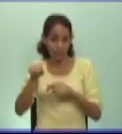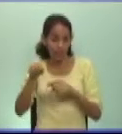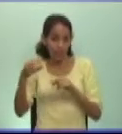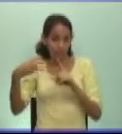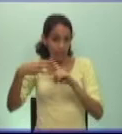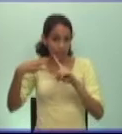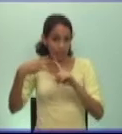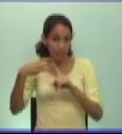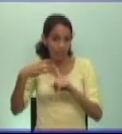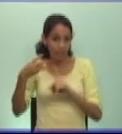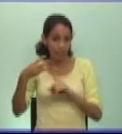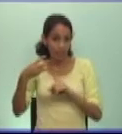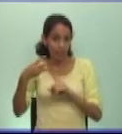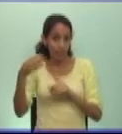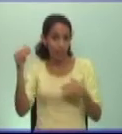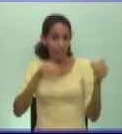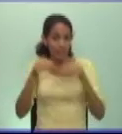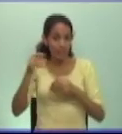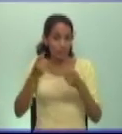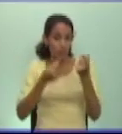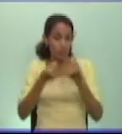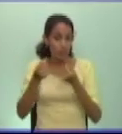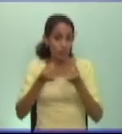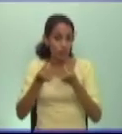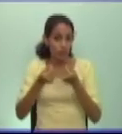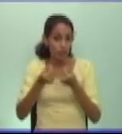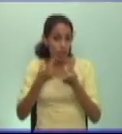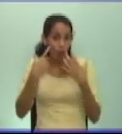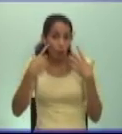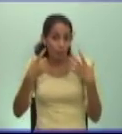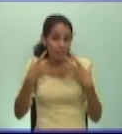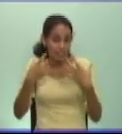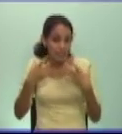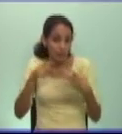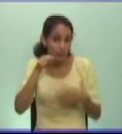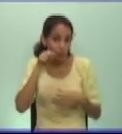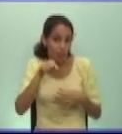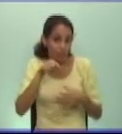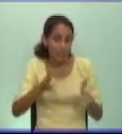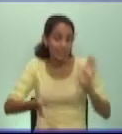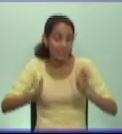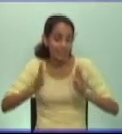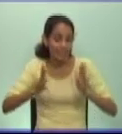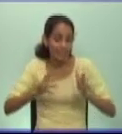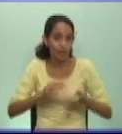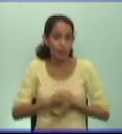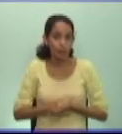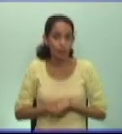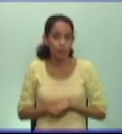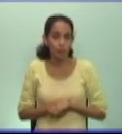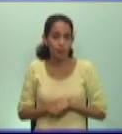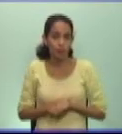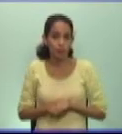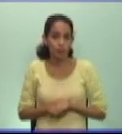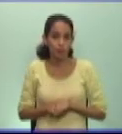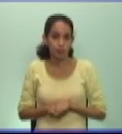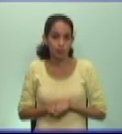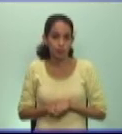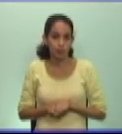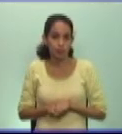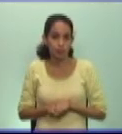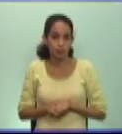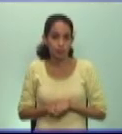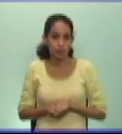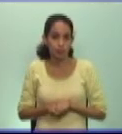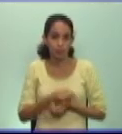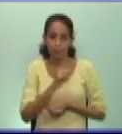vista económico. Repito, es lo predominante en gran parte del siglo XX. Sin embargo, ustedes en